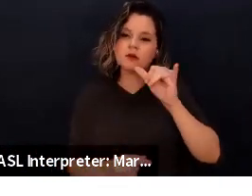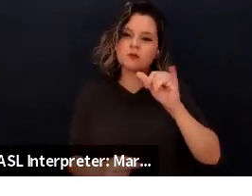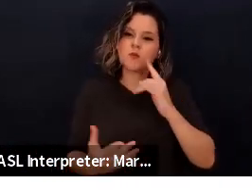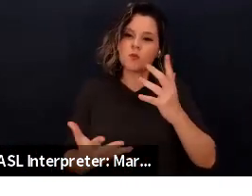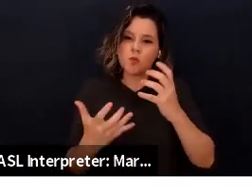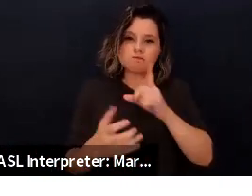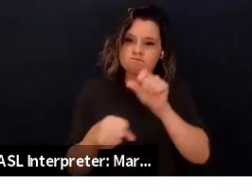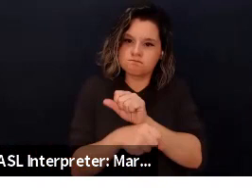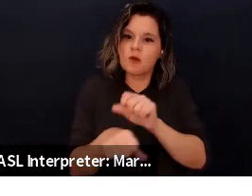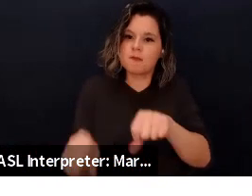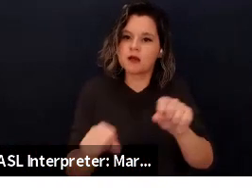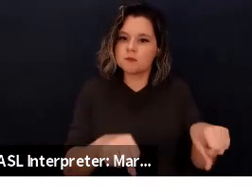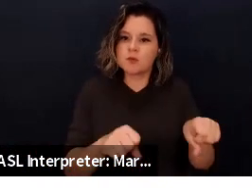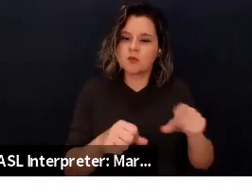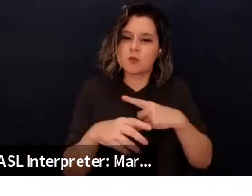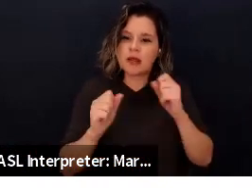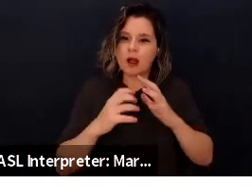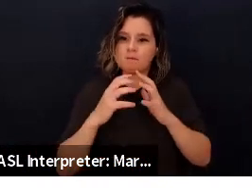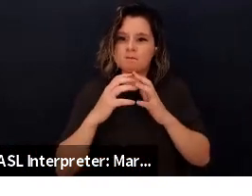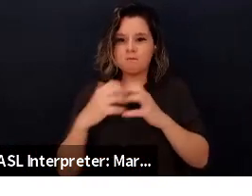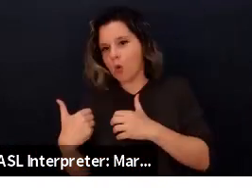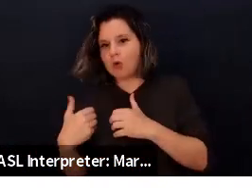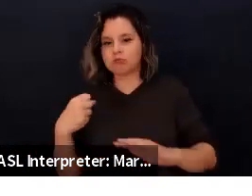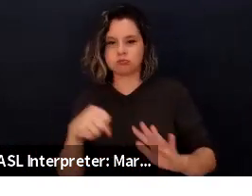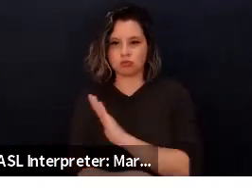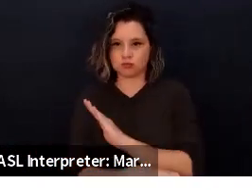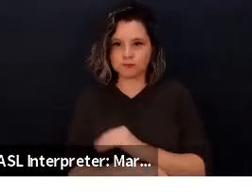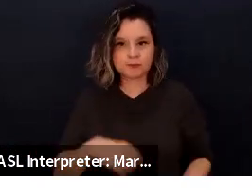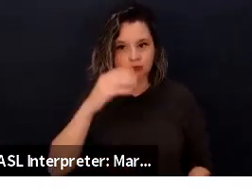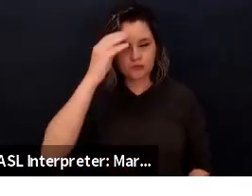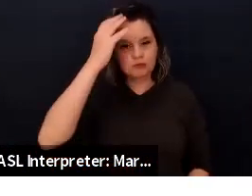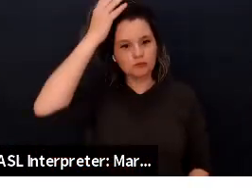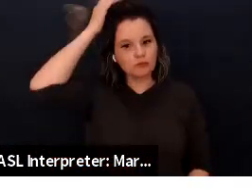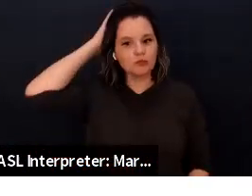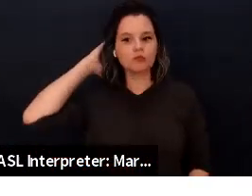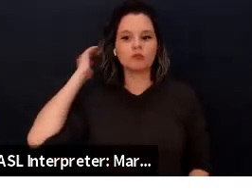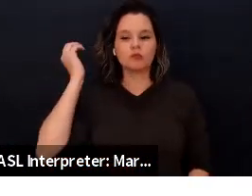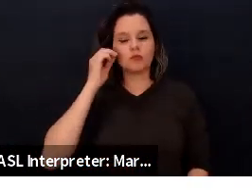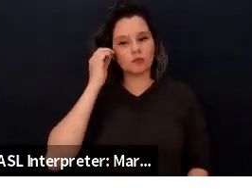es posible llegar al punto donde podemos tumbar este sistema.